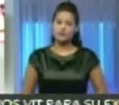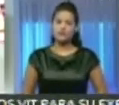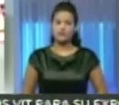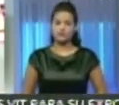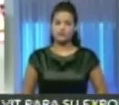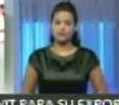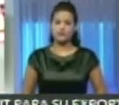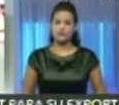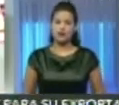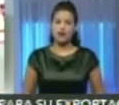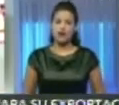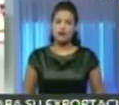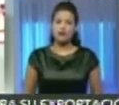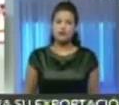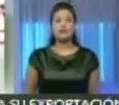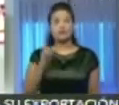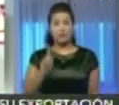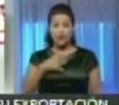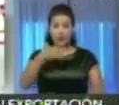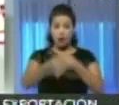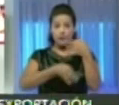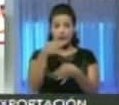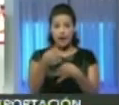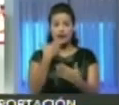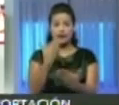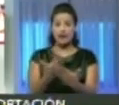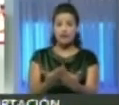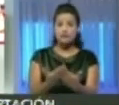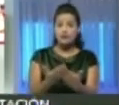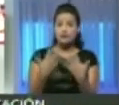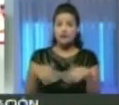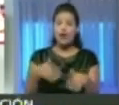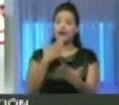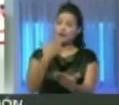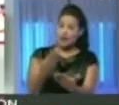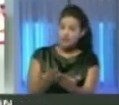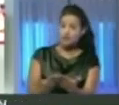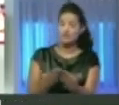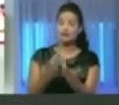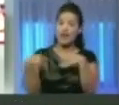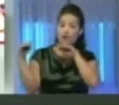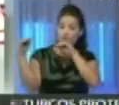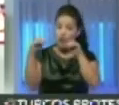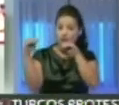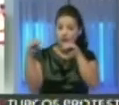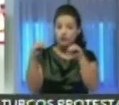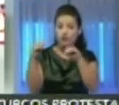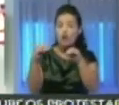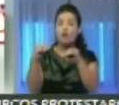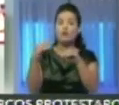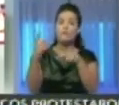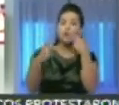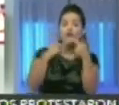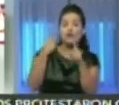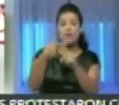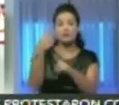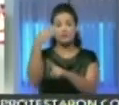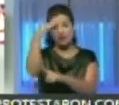Igualmente, quiero señalar que gracias a la formación